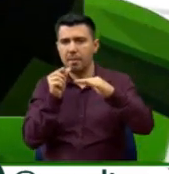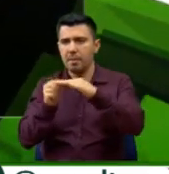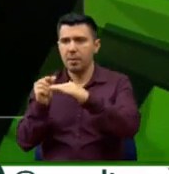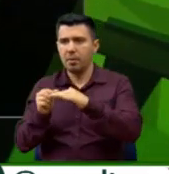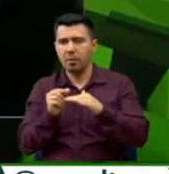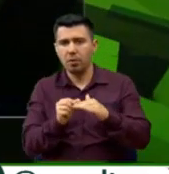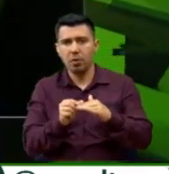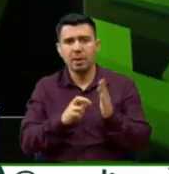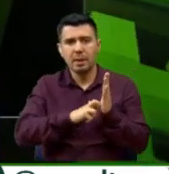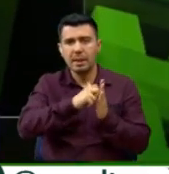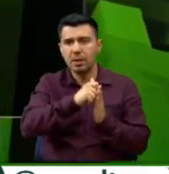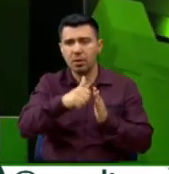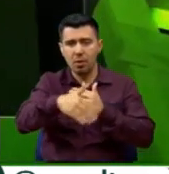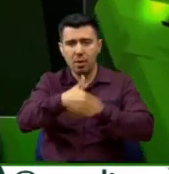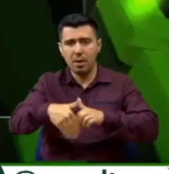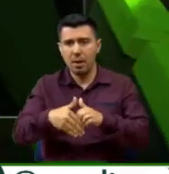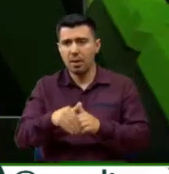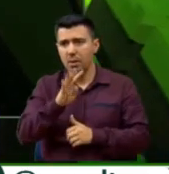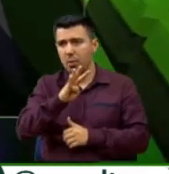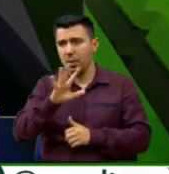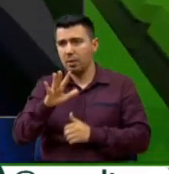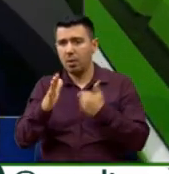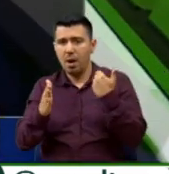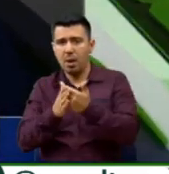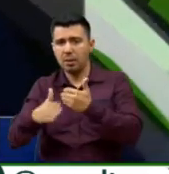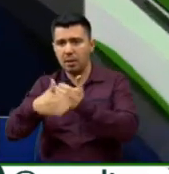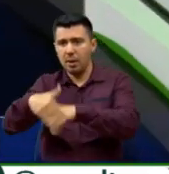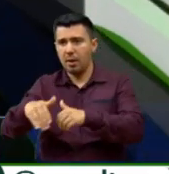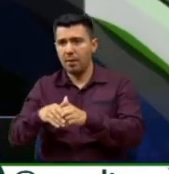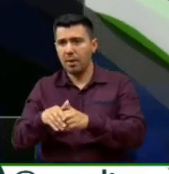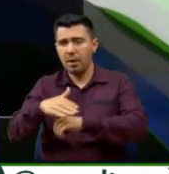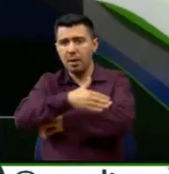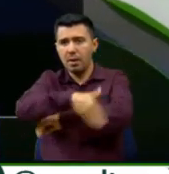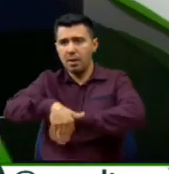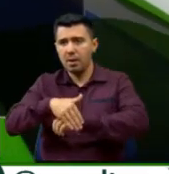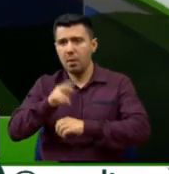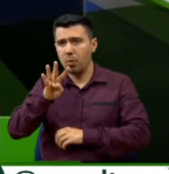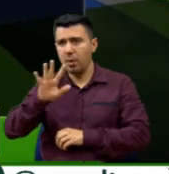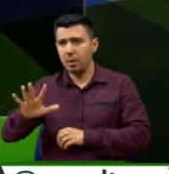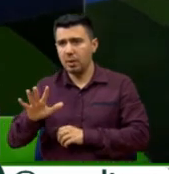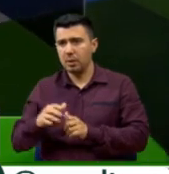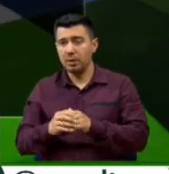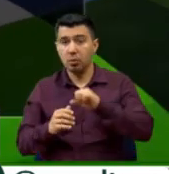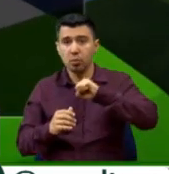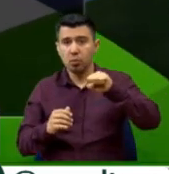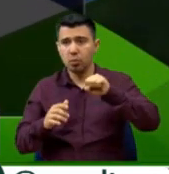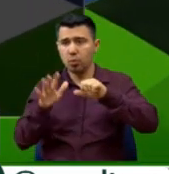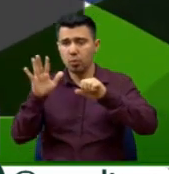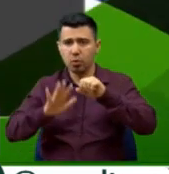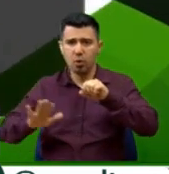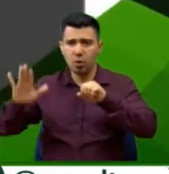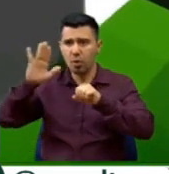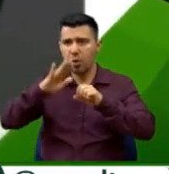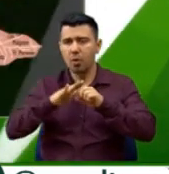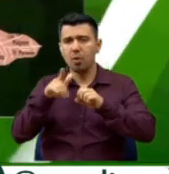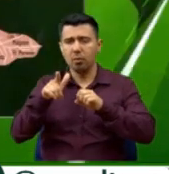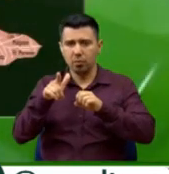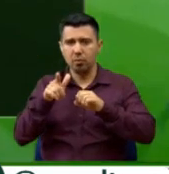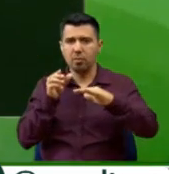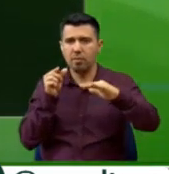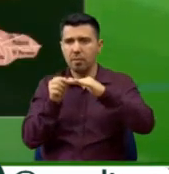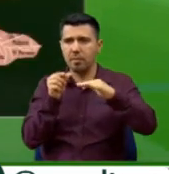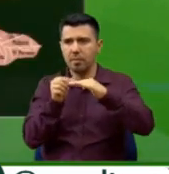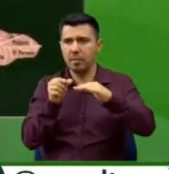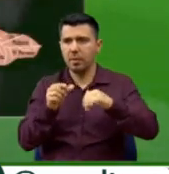vía Girón, calle 45, hasta la avenida El Jardín y toda la zona sur de la capital santandereana, se aplicará esta